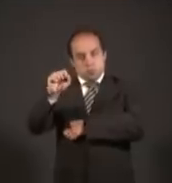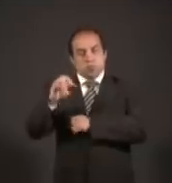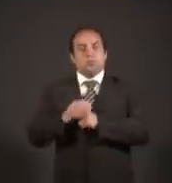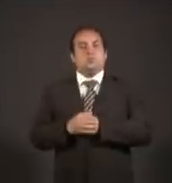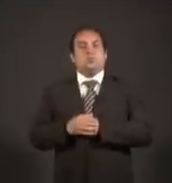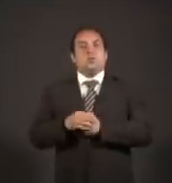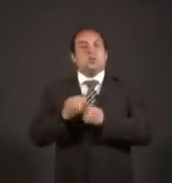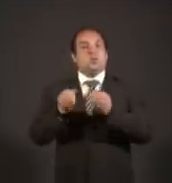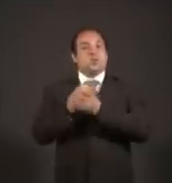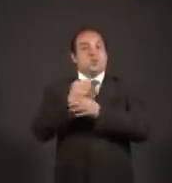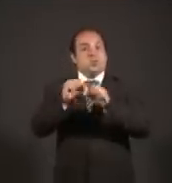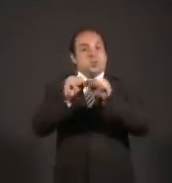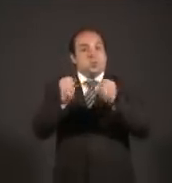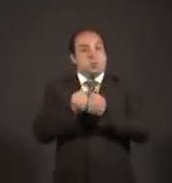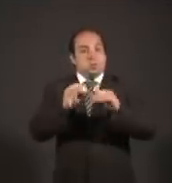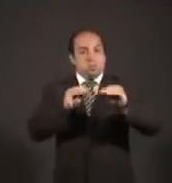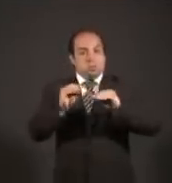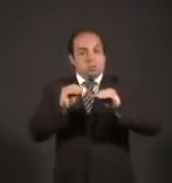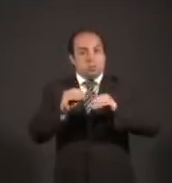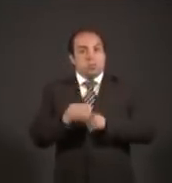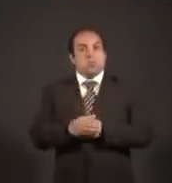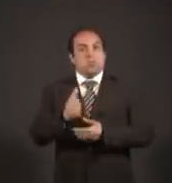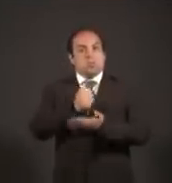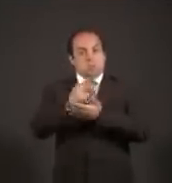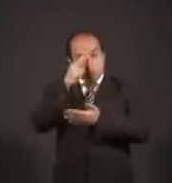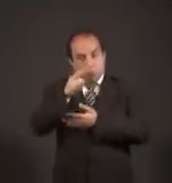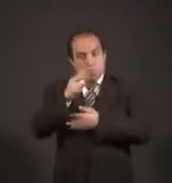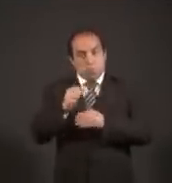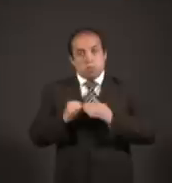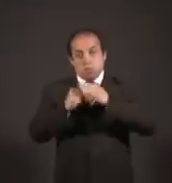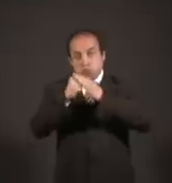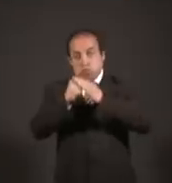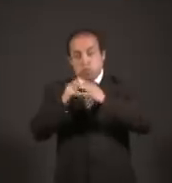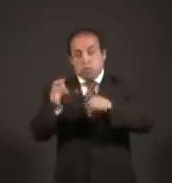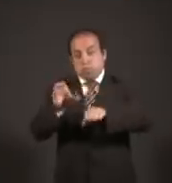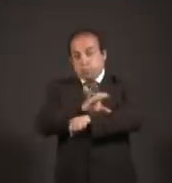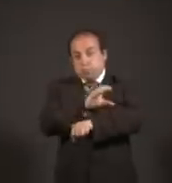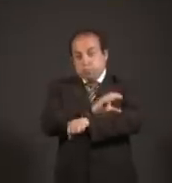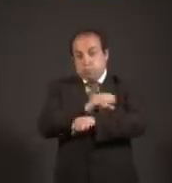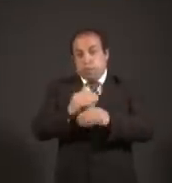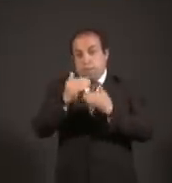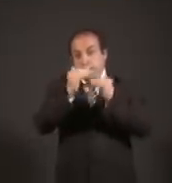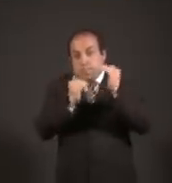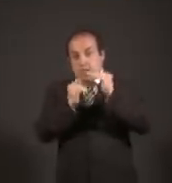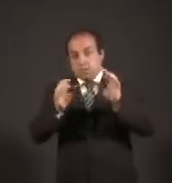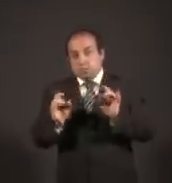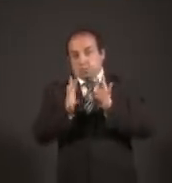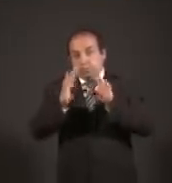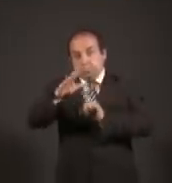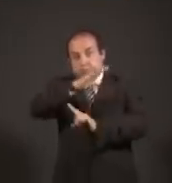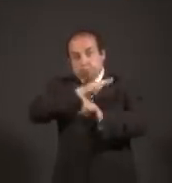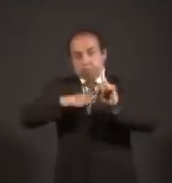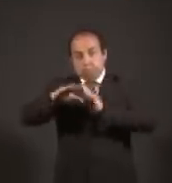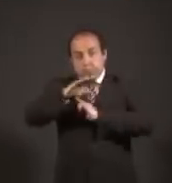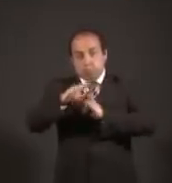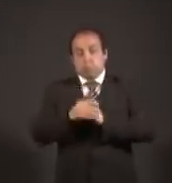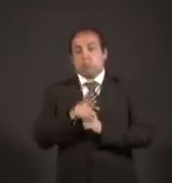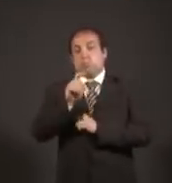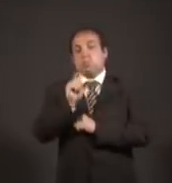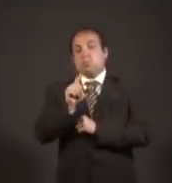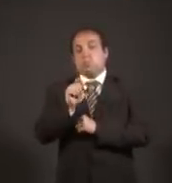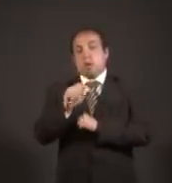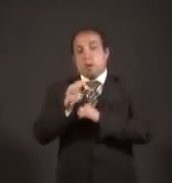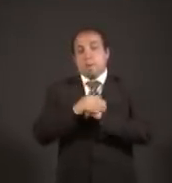en la capital del país, sustentable, eléctrico, de bajo impacto ambiental y, sobre todo, está pensado